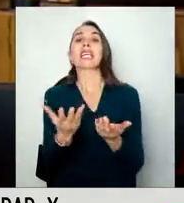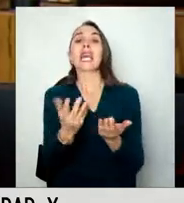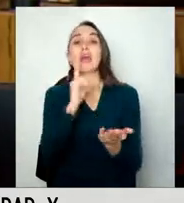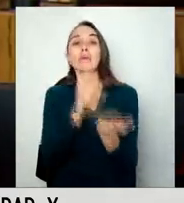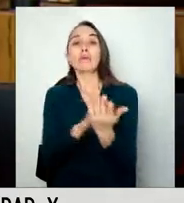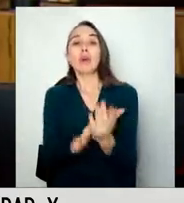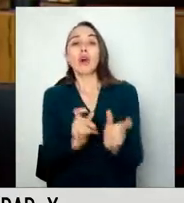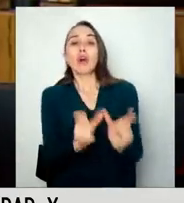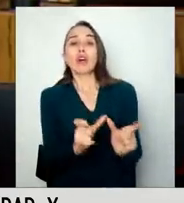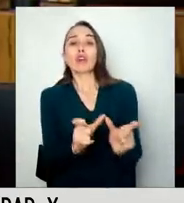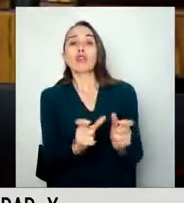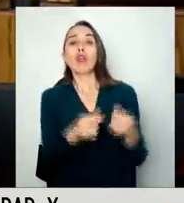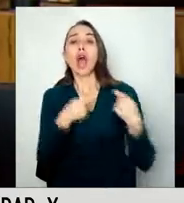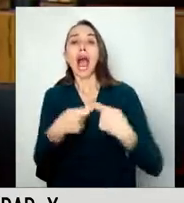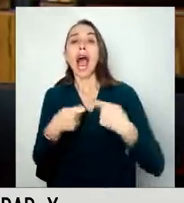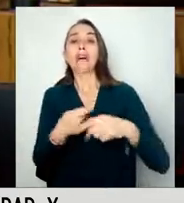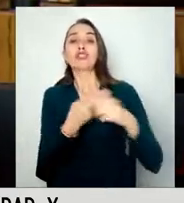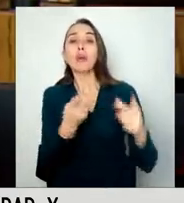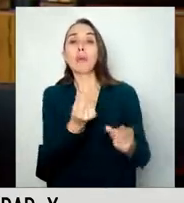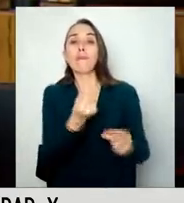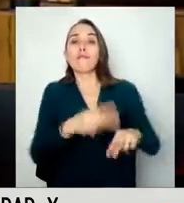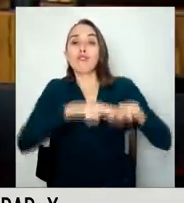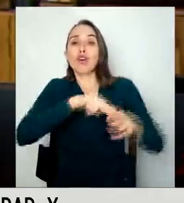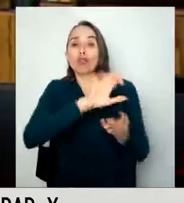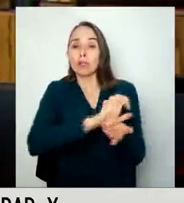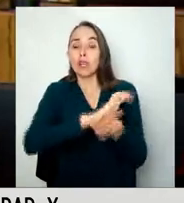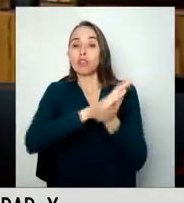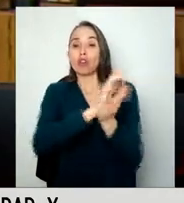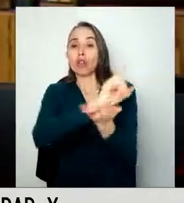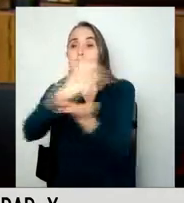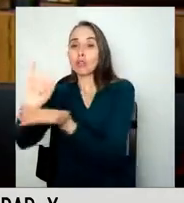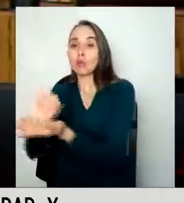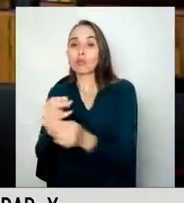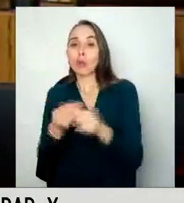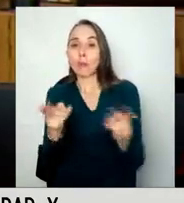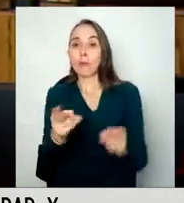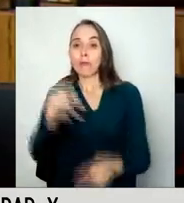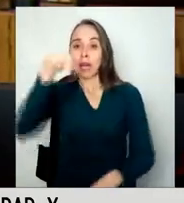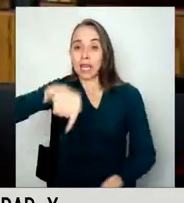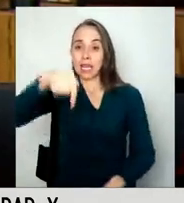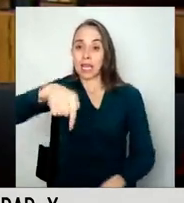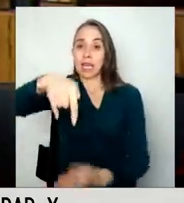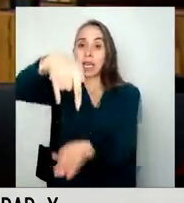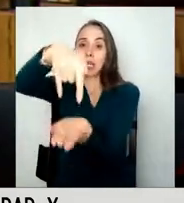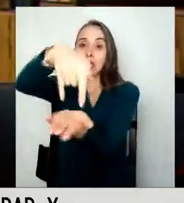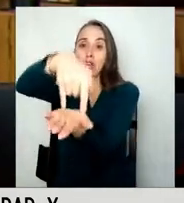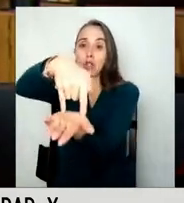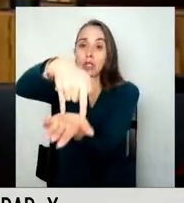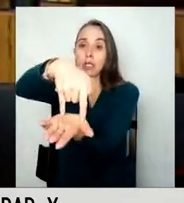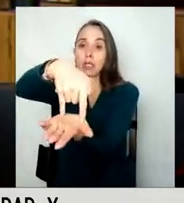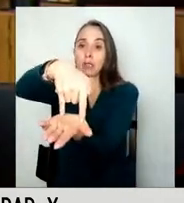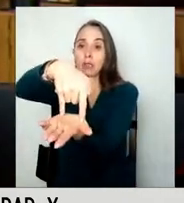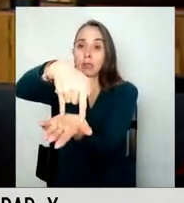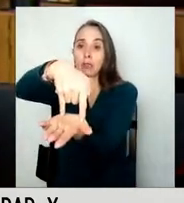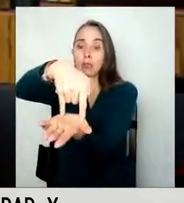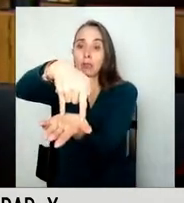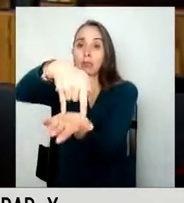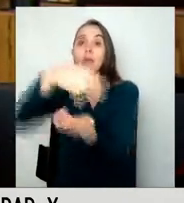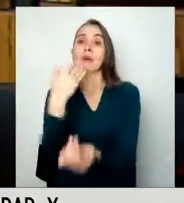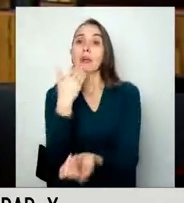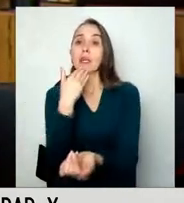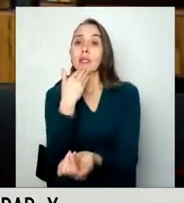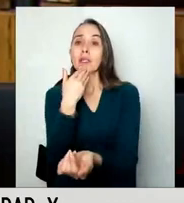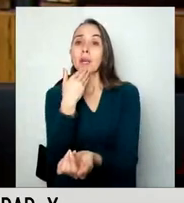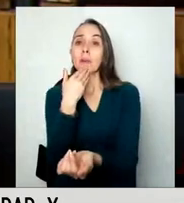a relevar el hecho de que todos los organismos públicos incluso este propio Congreso Nacional Incluso el poder